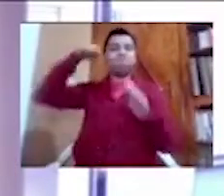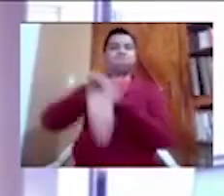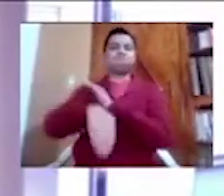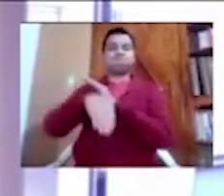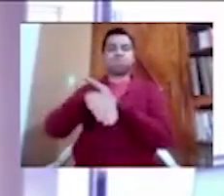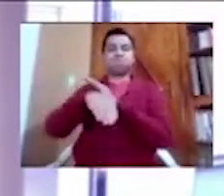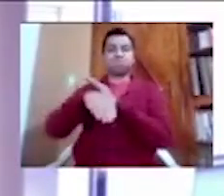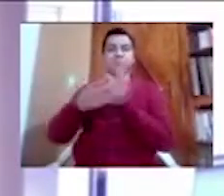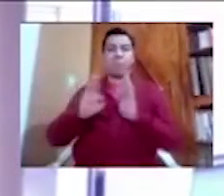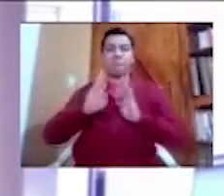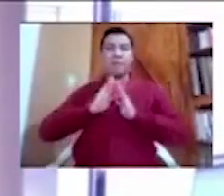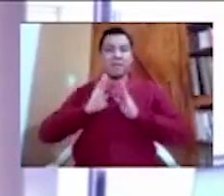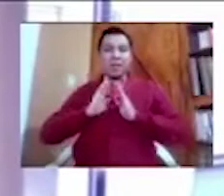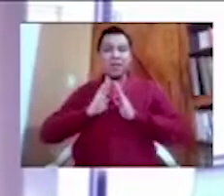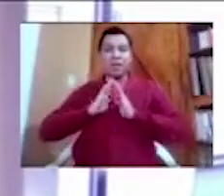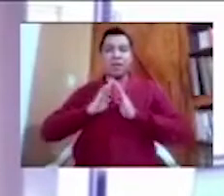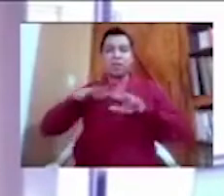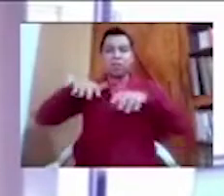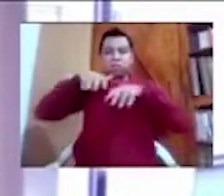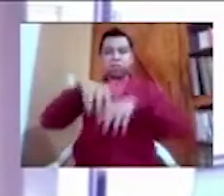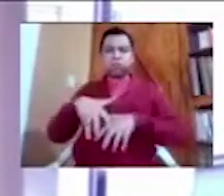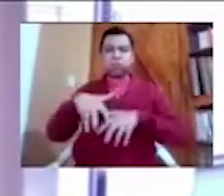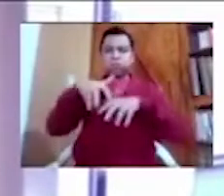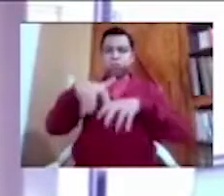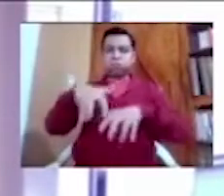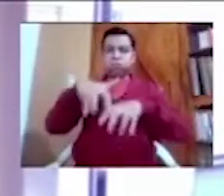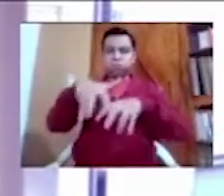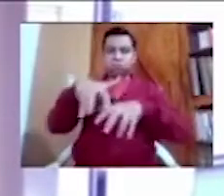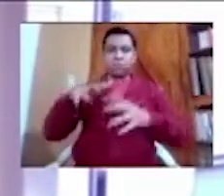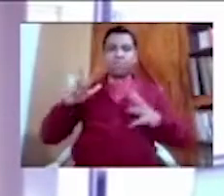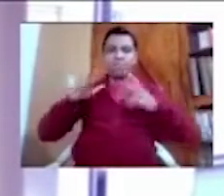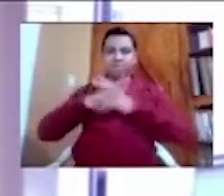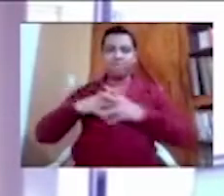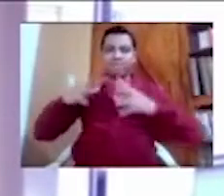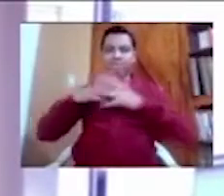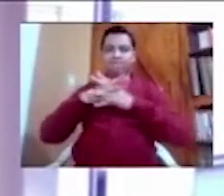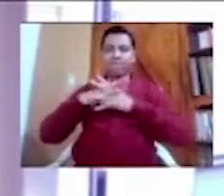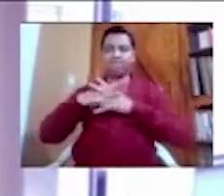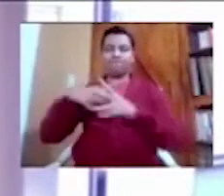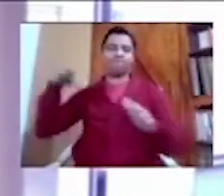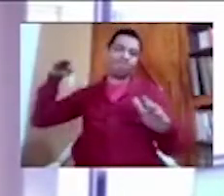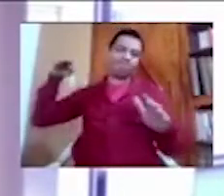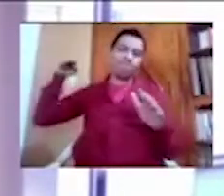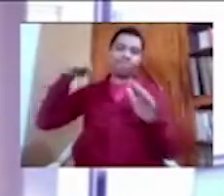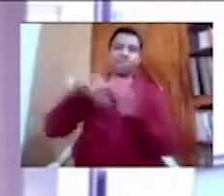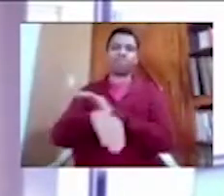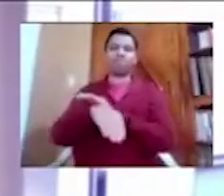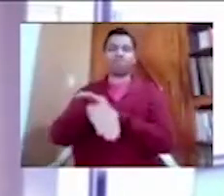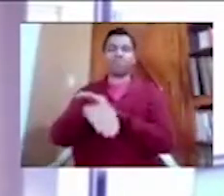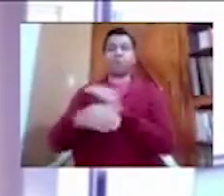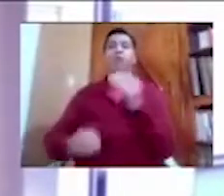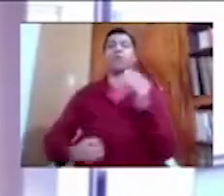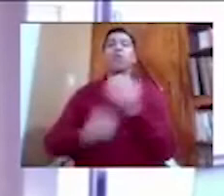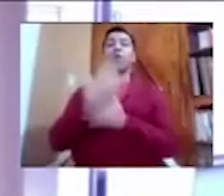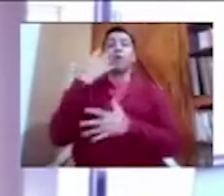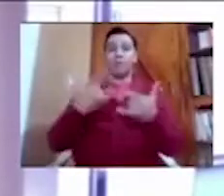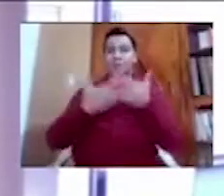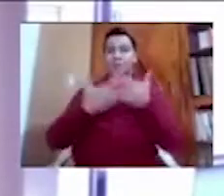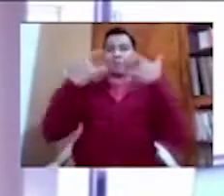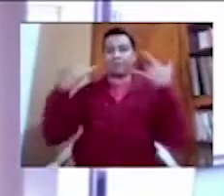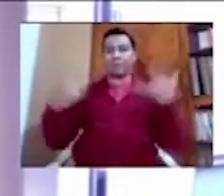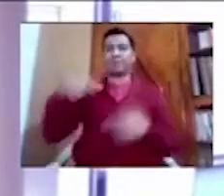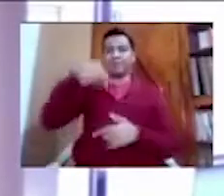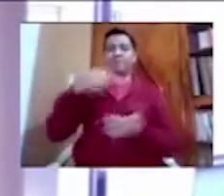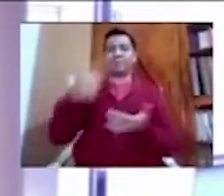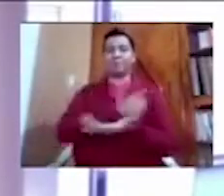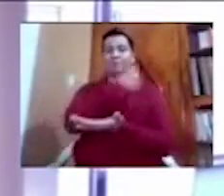Tenochtitlán. Y de alguna manera marca el comienzo del mestizaje y de una nueva historia para nuestra ciudad.